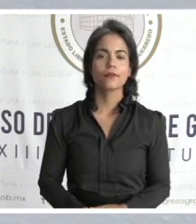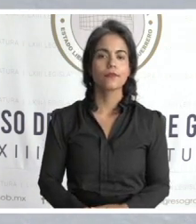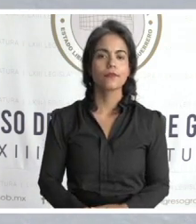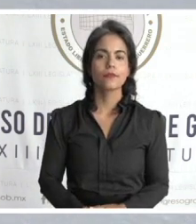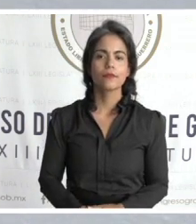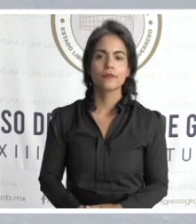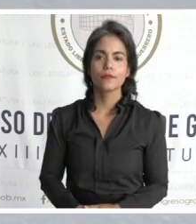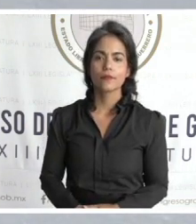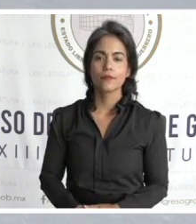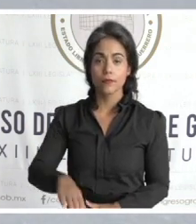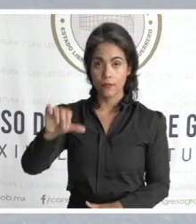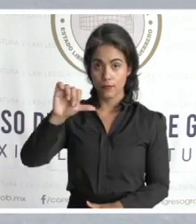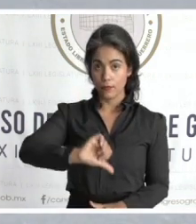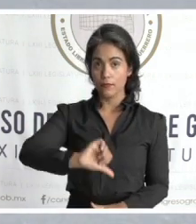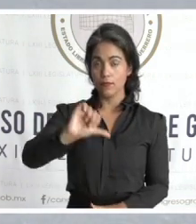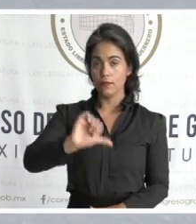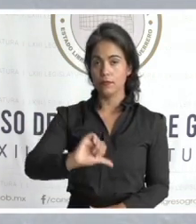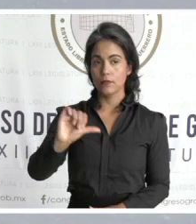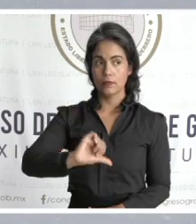El día de hoy,